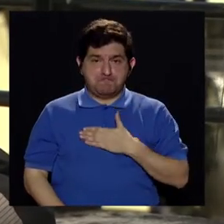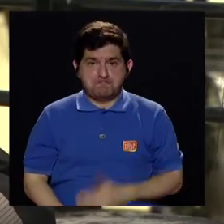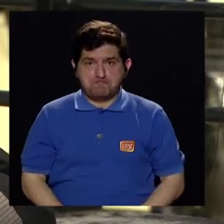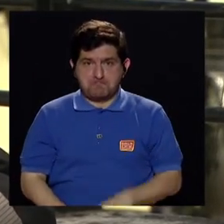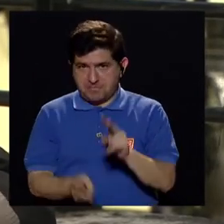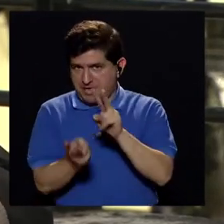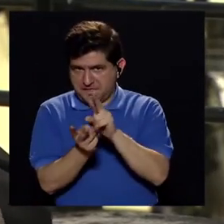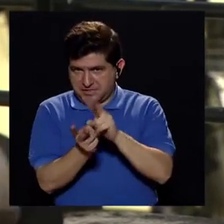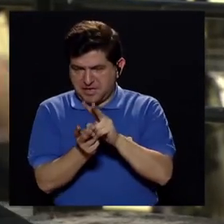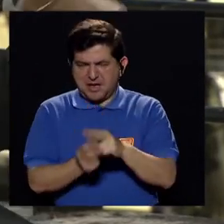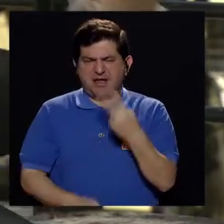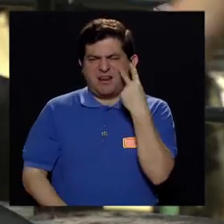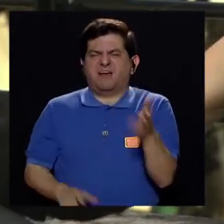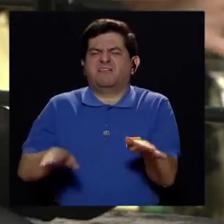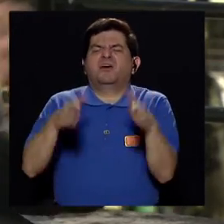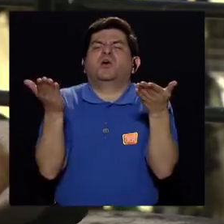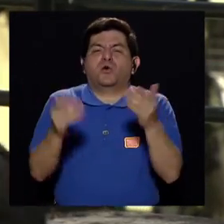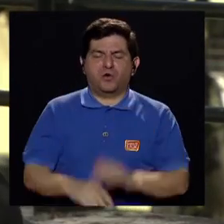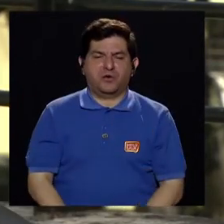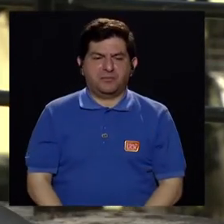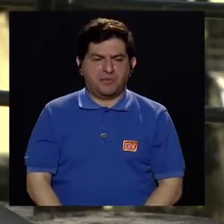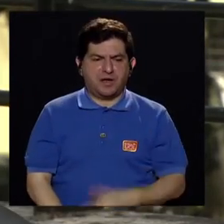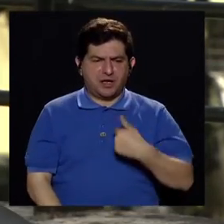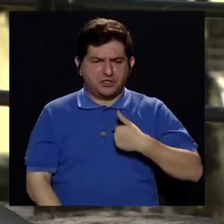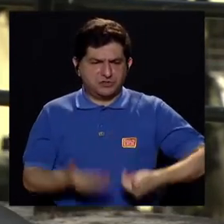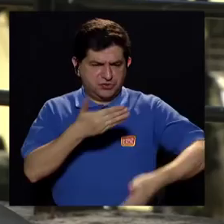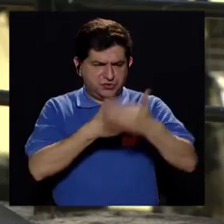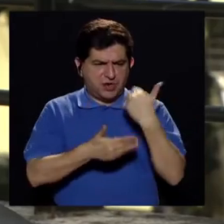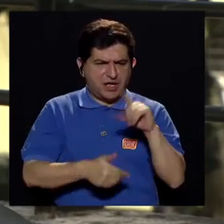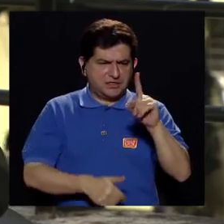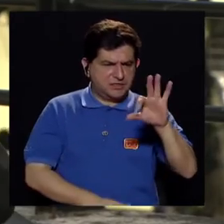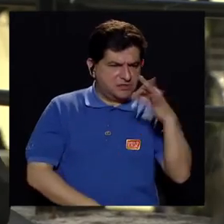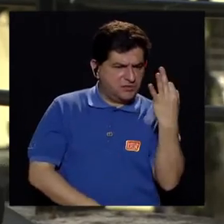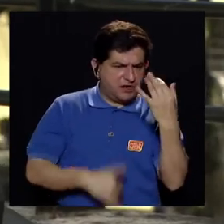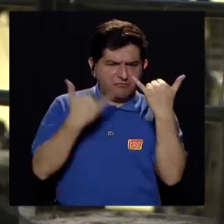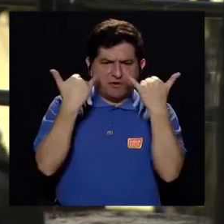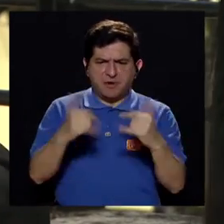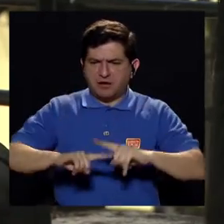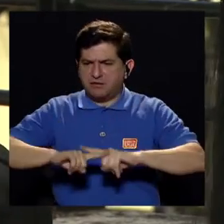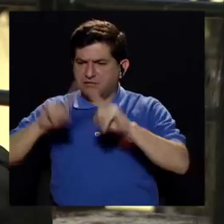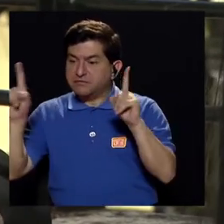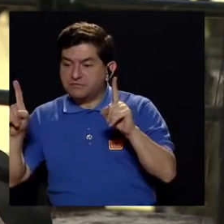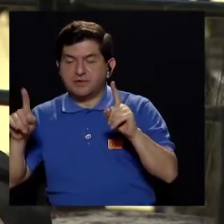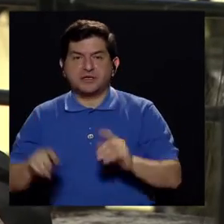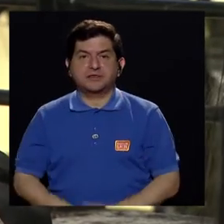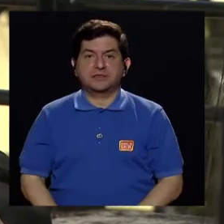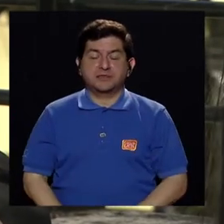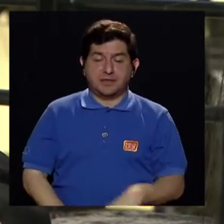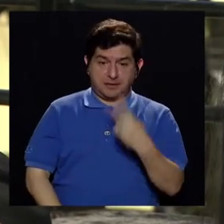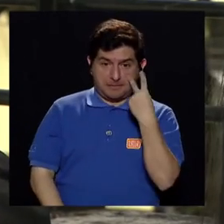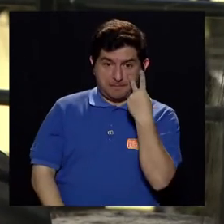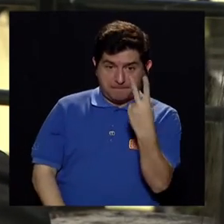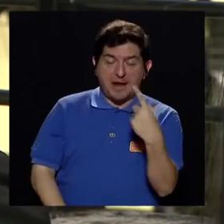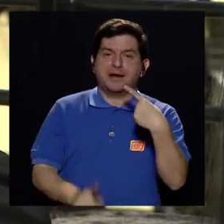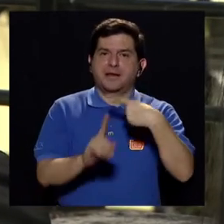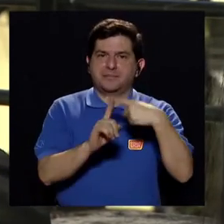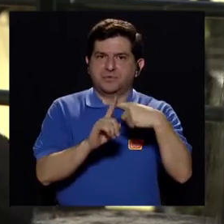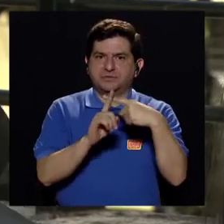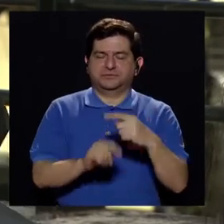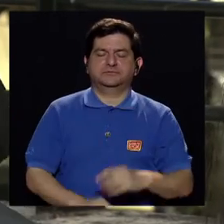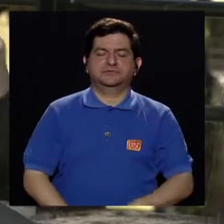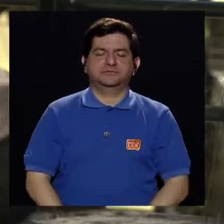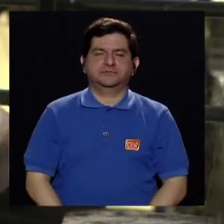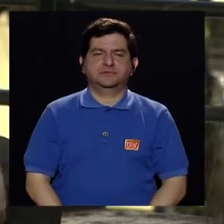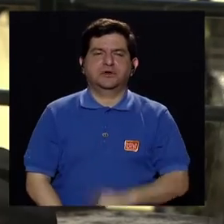la percibo. Mira, la percibía de una manera, ahora la voy a percibir de otra, pero percibirla de forma positiva. Había